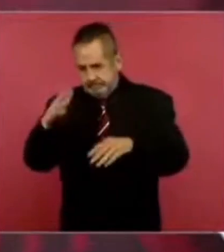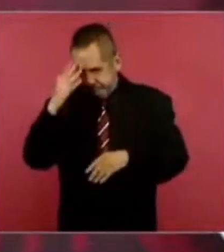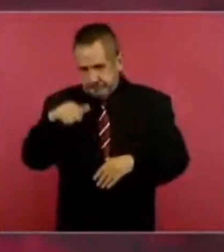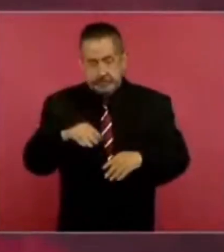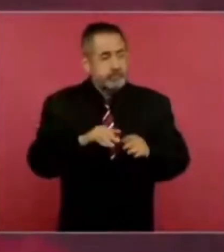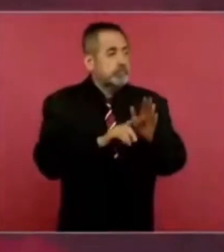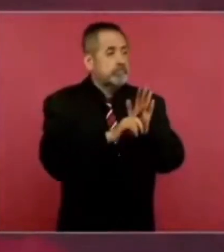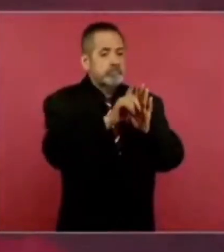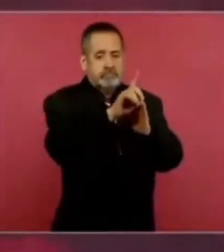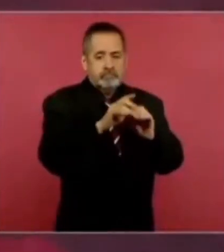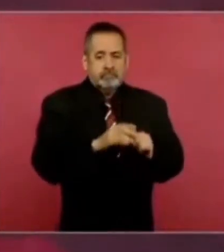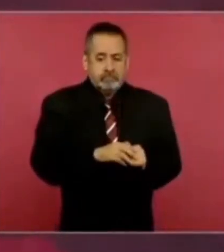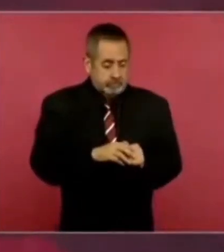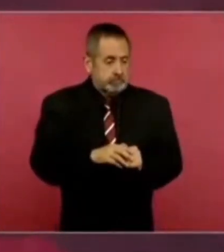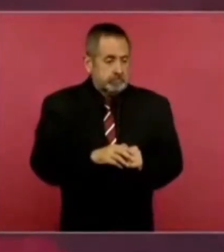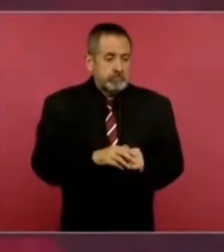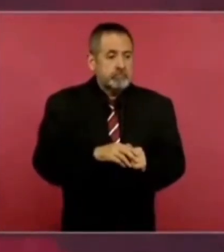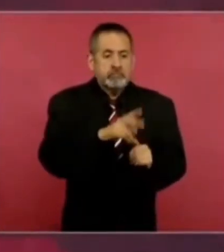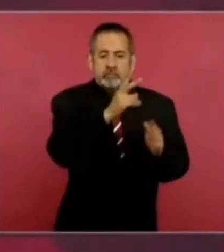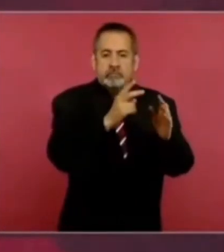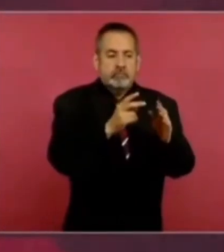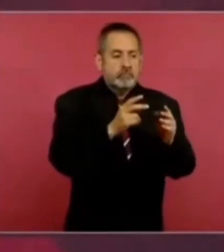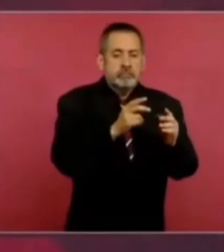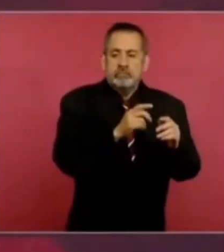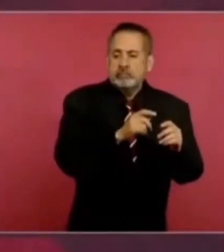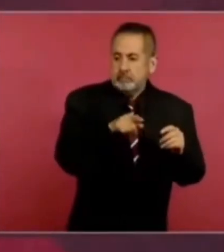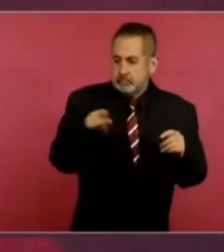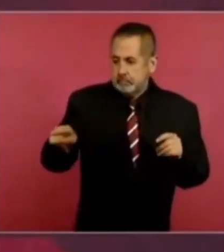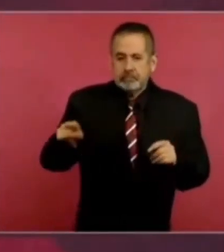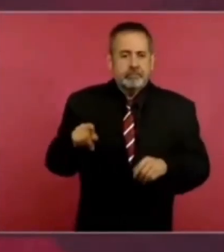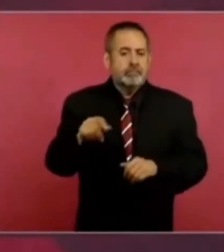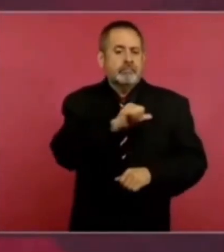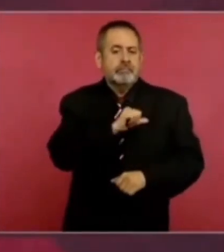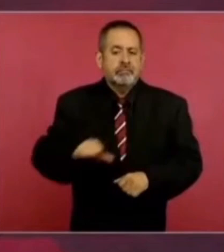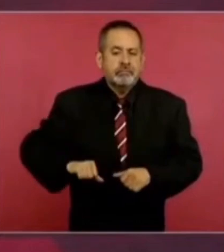les entregaban 2 o 3 o 4.